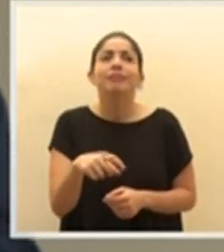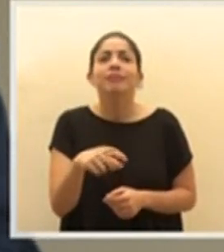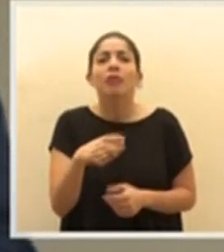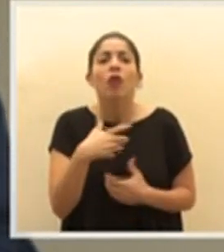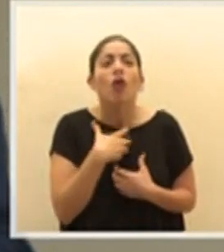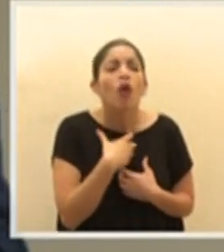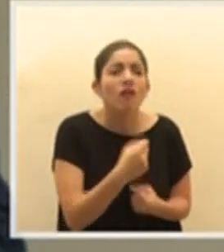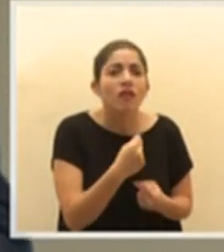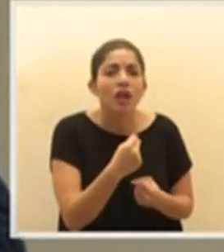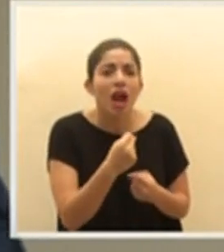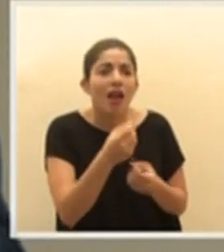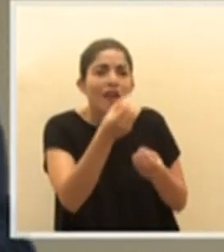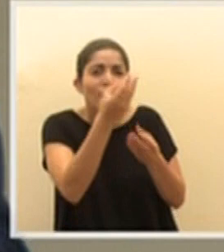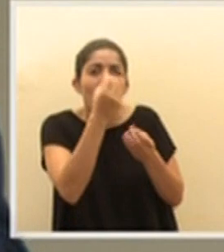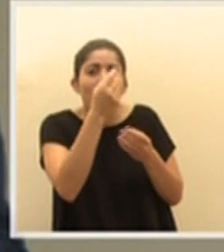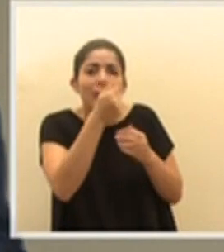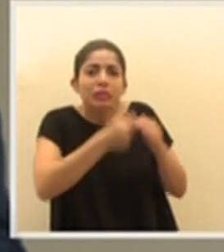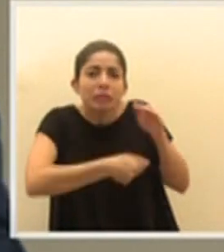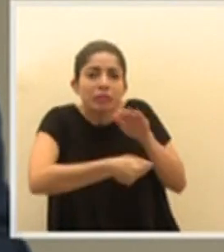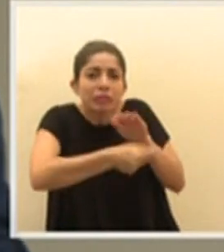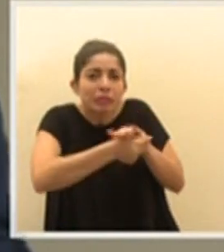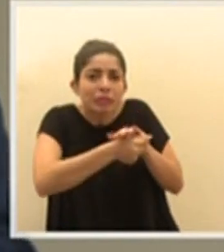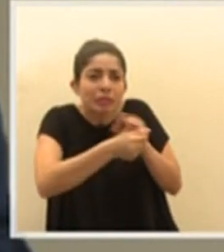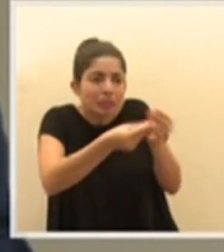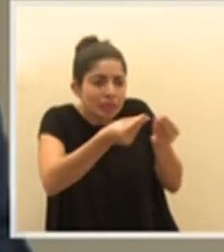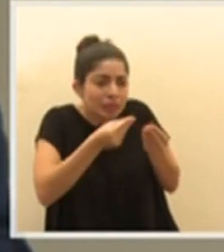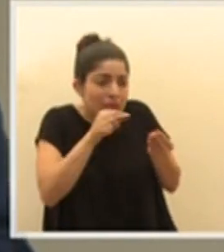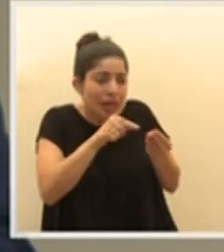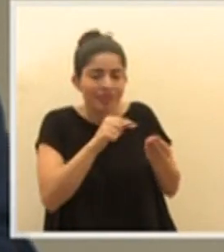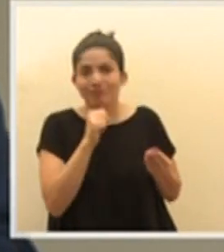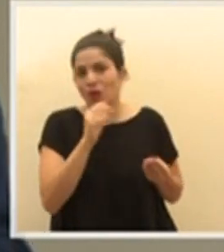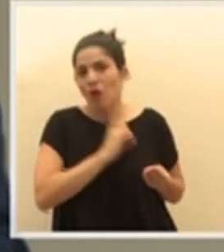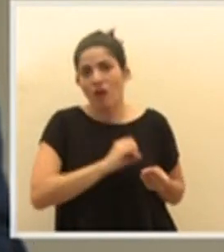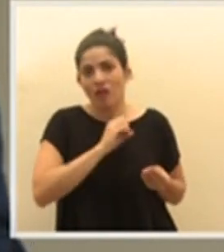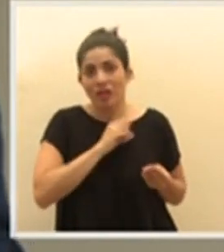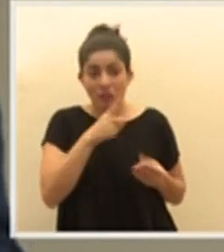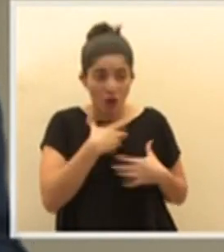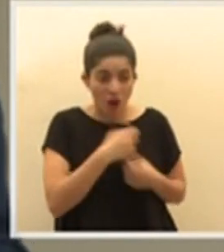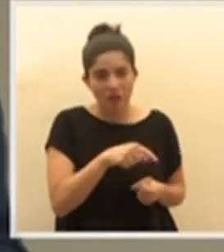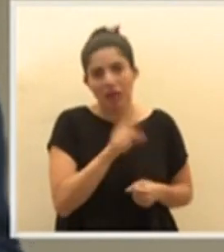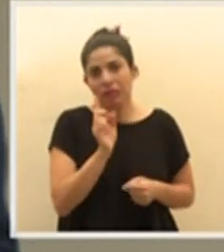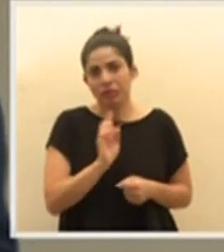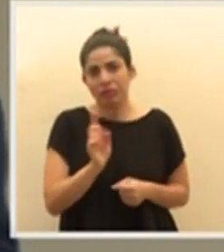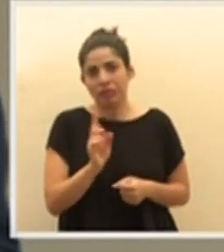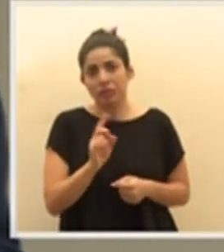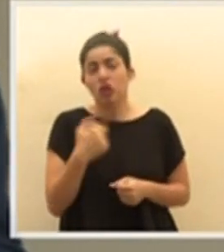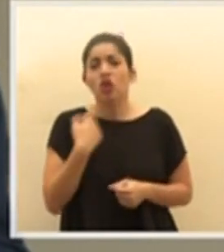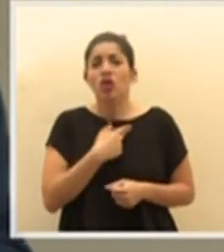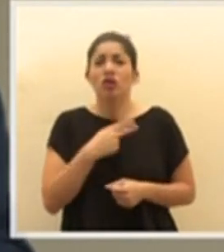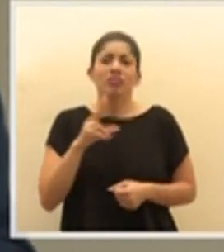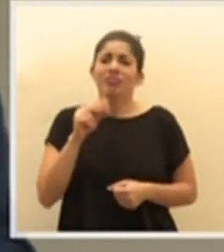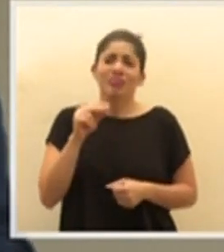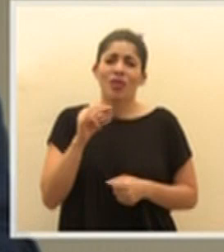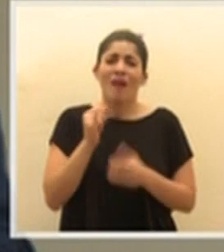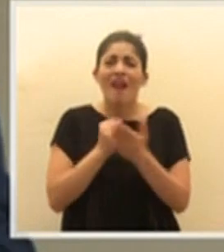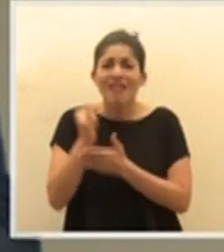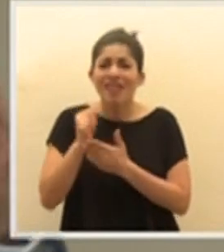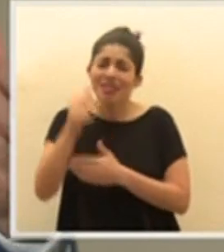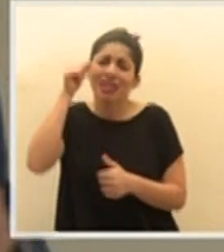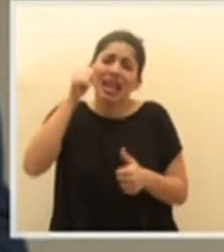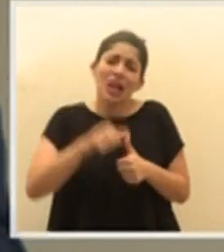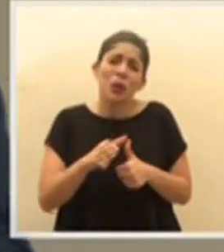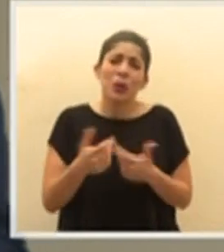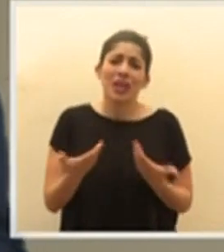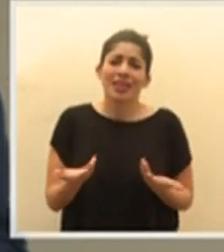basarse en datos filtrados, porque esos no son los oficiales. Nosotros no estamos haciendo una investigación. Recordemos